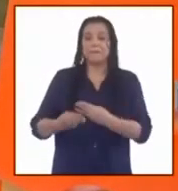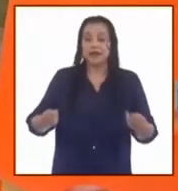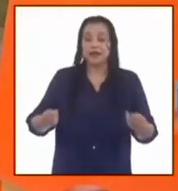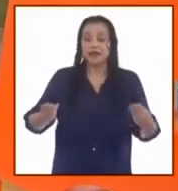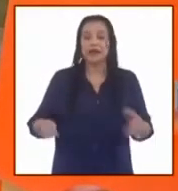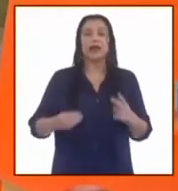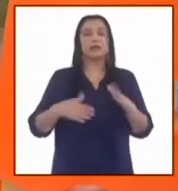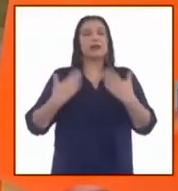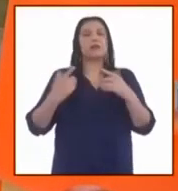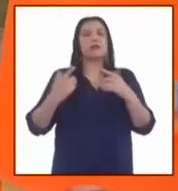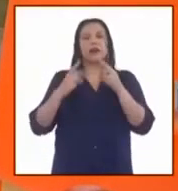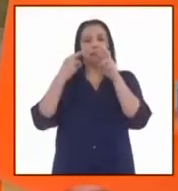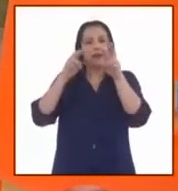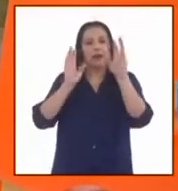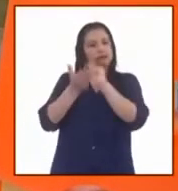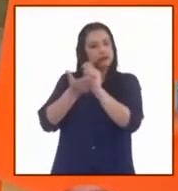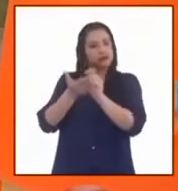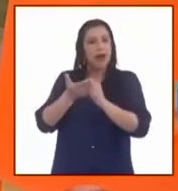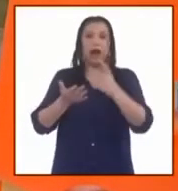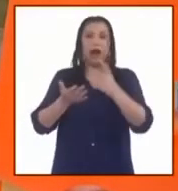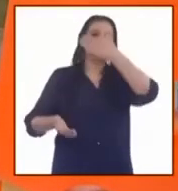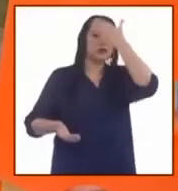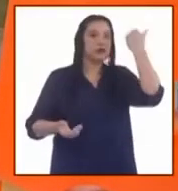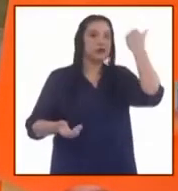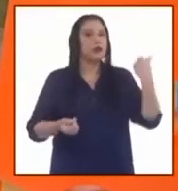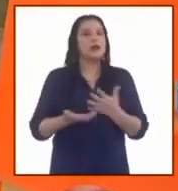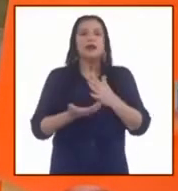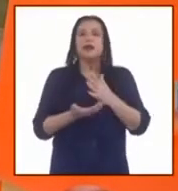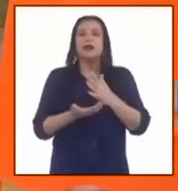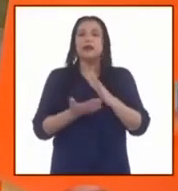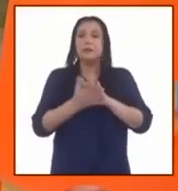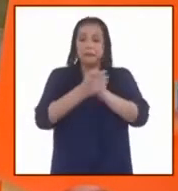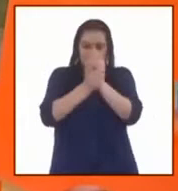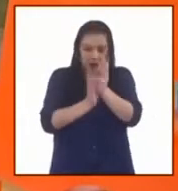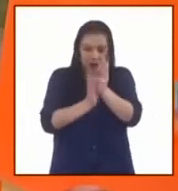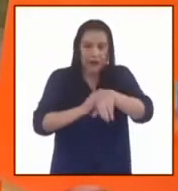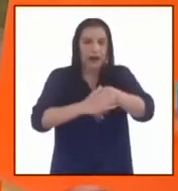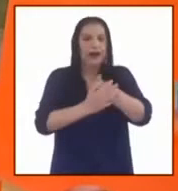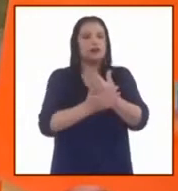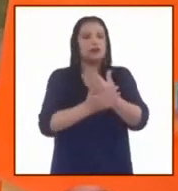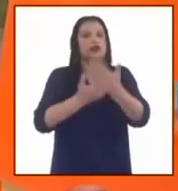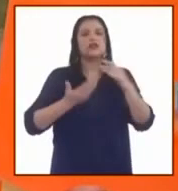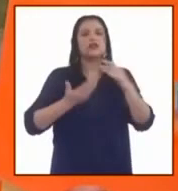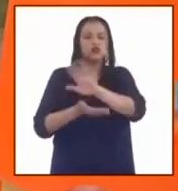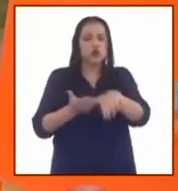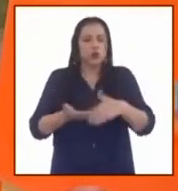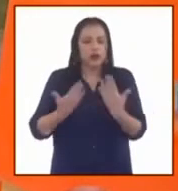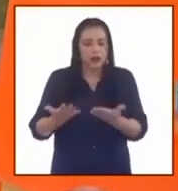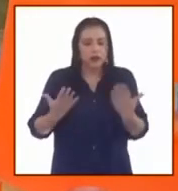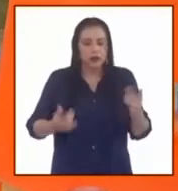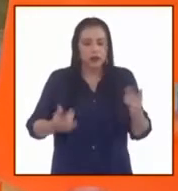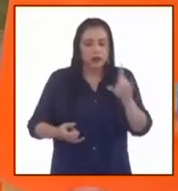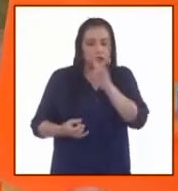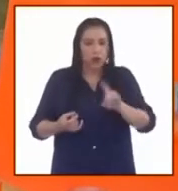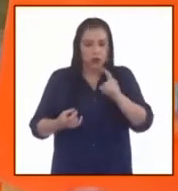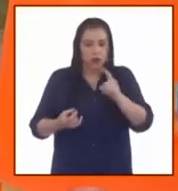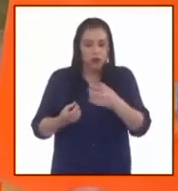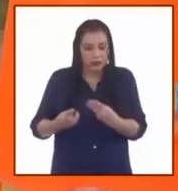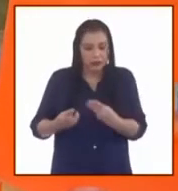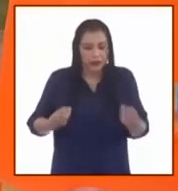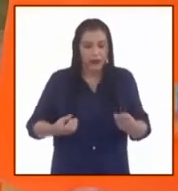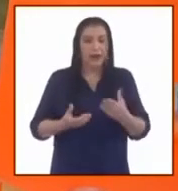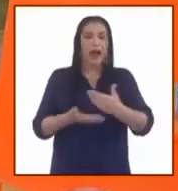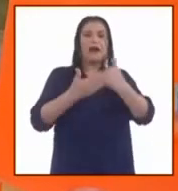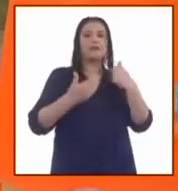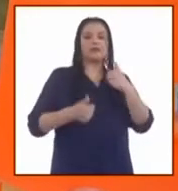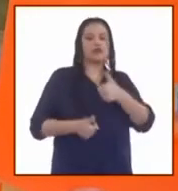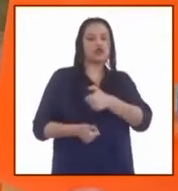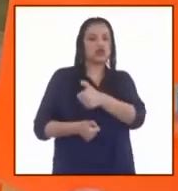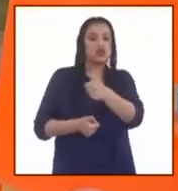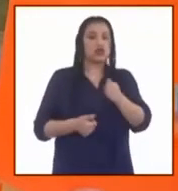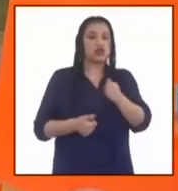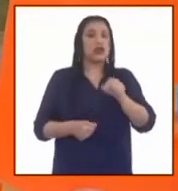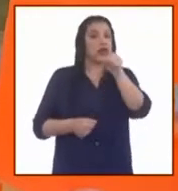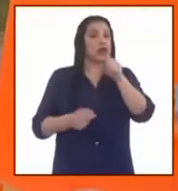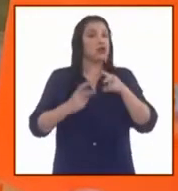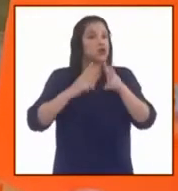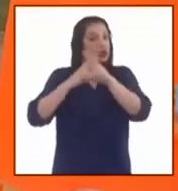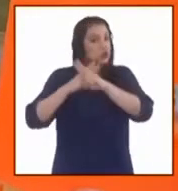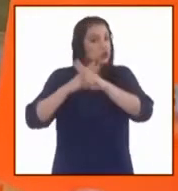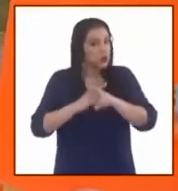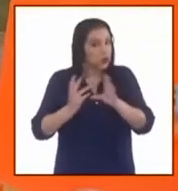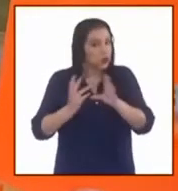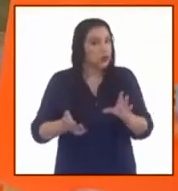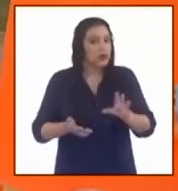materiales para hacer los apuntes. Y no se olviden de lavar muy bien sus manos y de disfrutar todo lo que usemos en nuestro trabajo. Recuerda que te cuidas